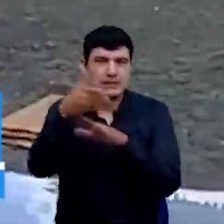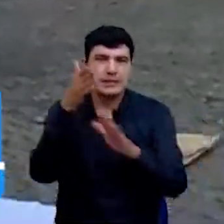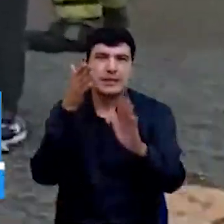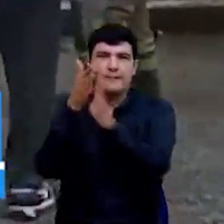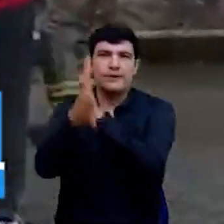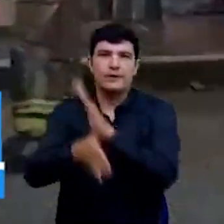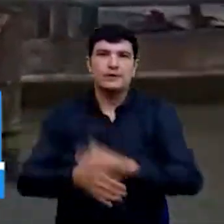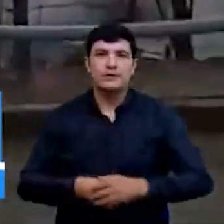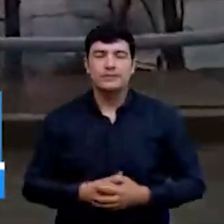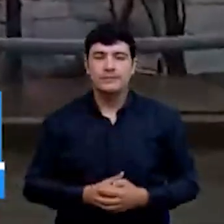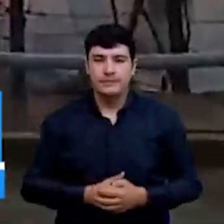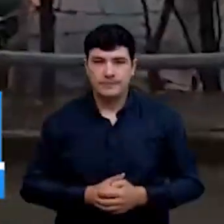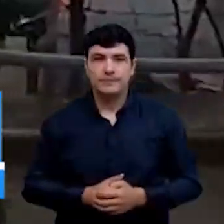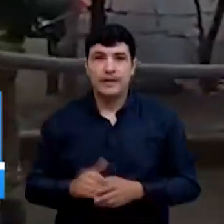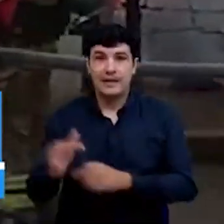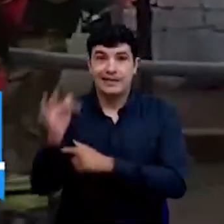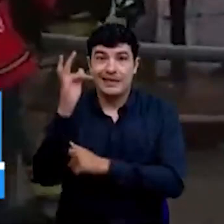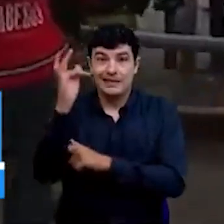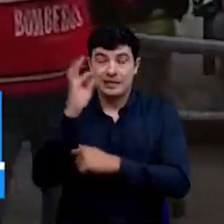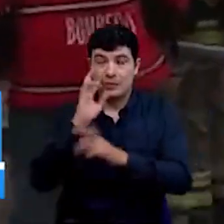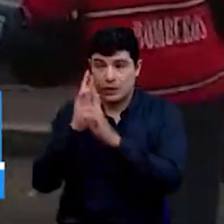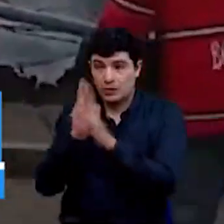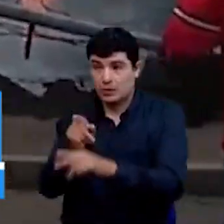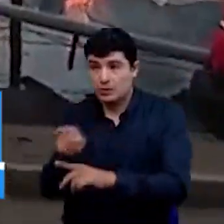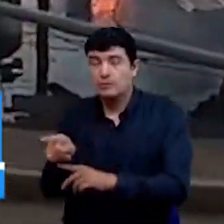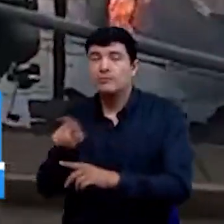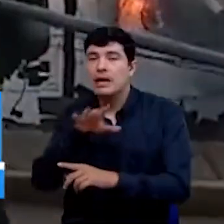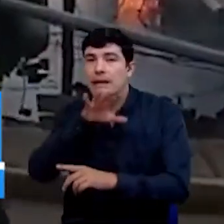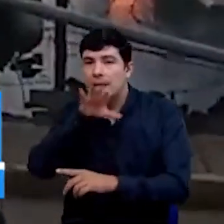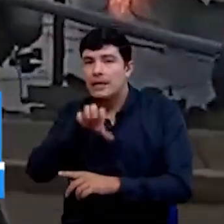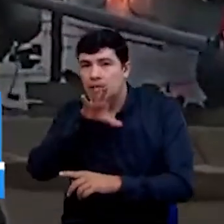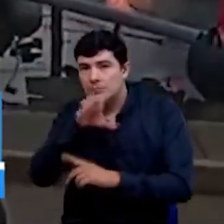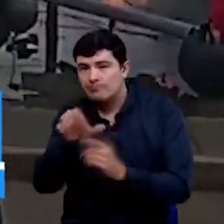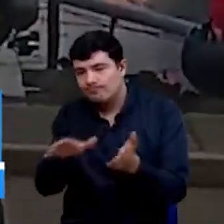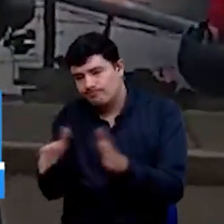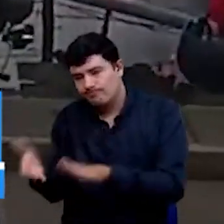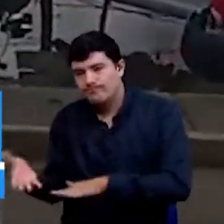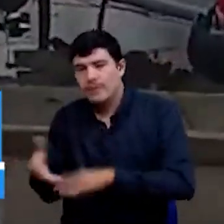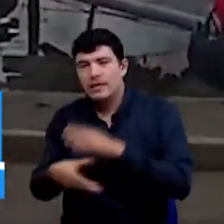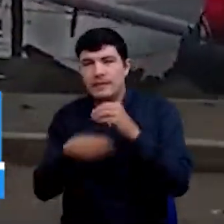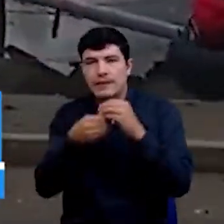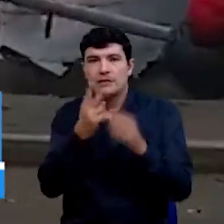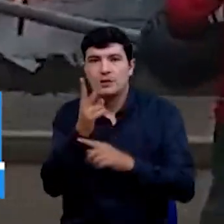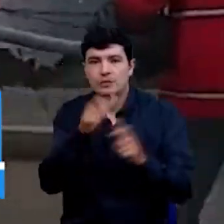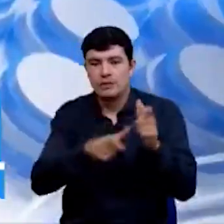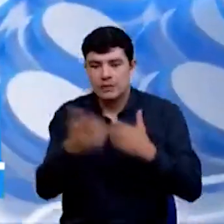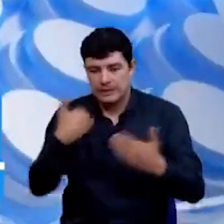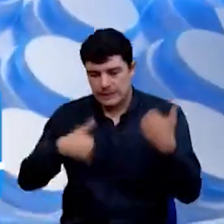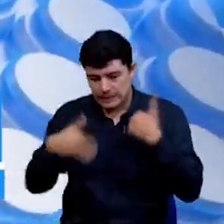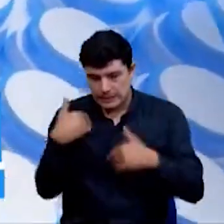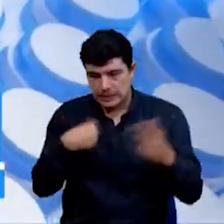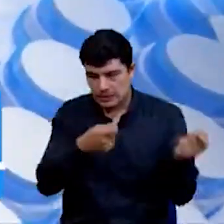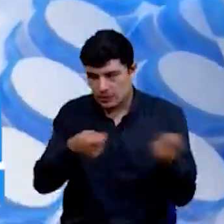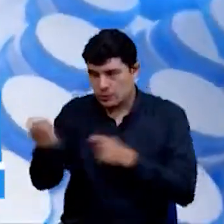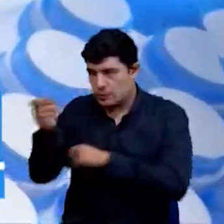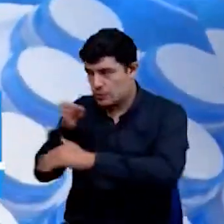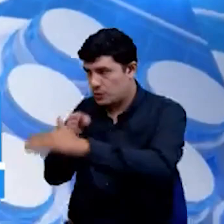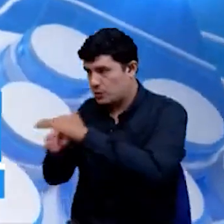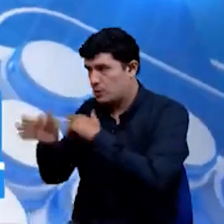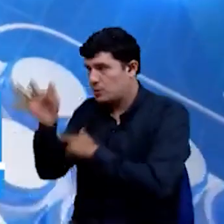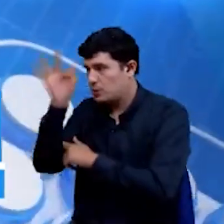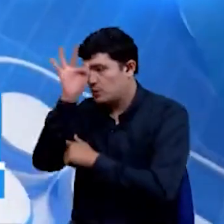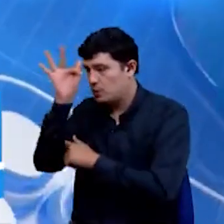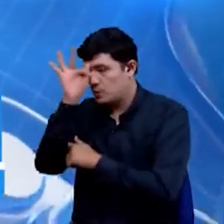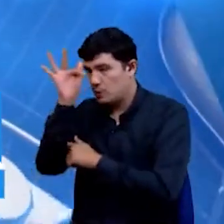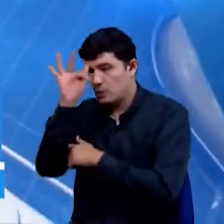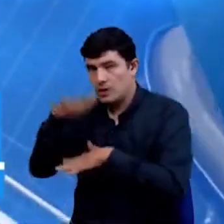Los testigos aseguran que una mascota perdió la vida y dos personas resultaron heridas. Fueron trasladados también a centros asistenciales de